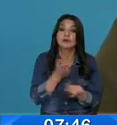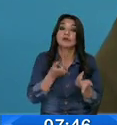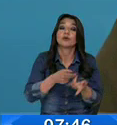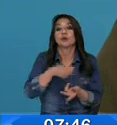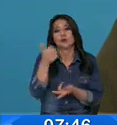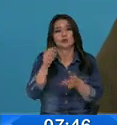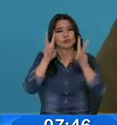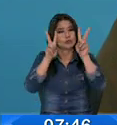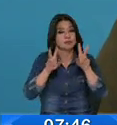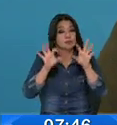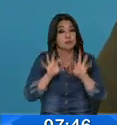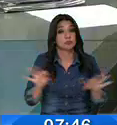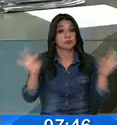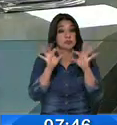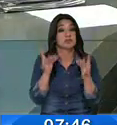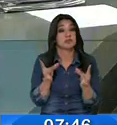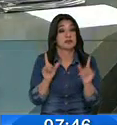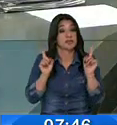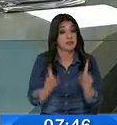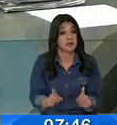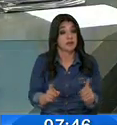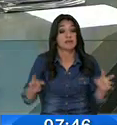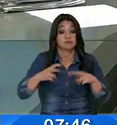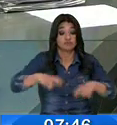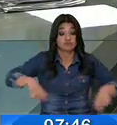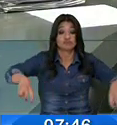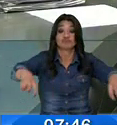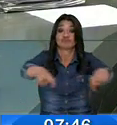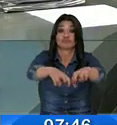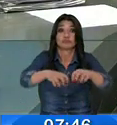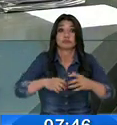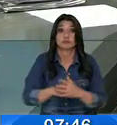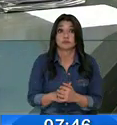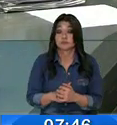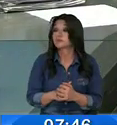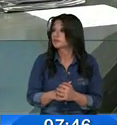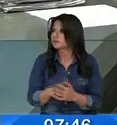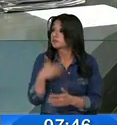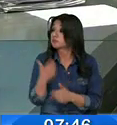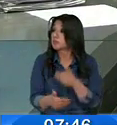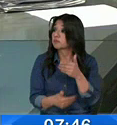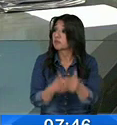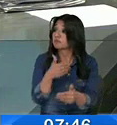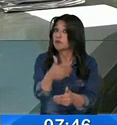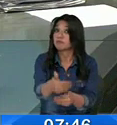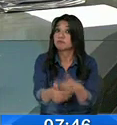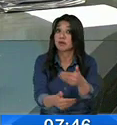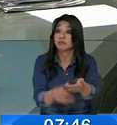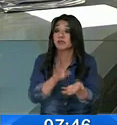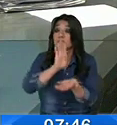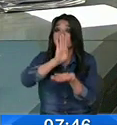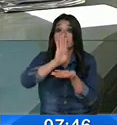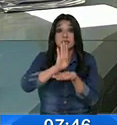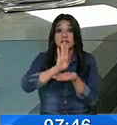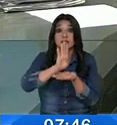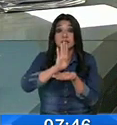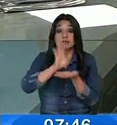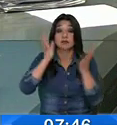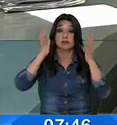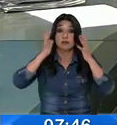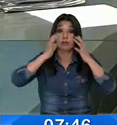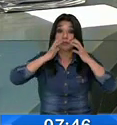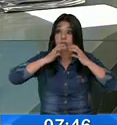tema muy delicado también que deberíamos estar sentados desde cierto cabo pase el tiempo y el ies va hacia el